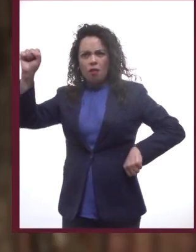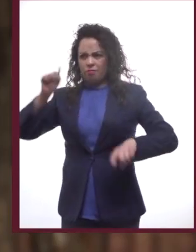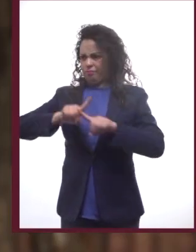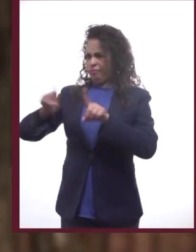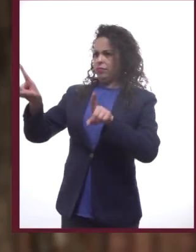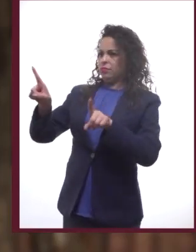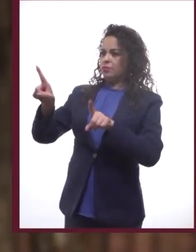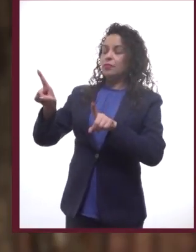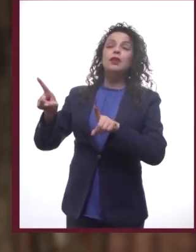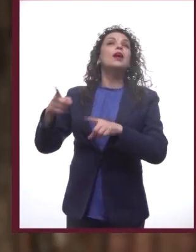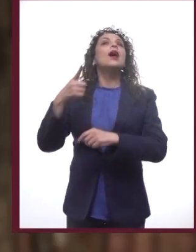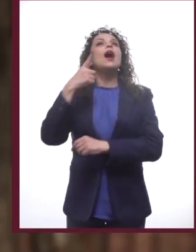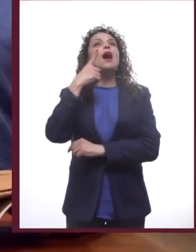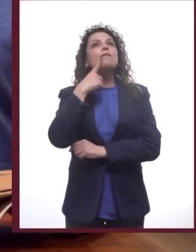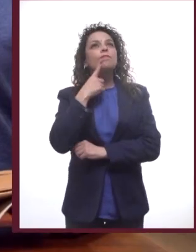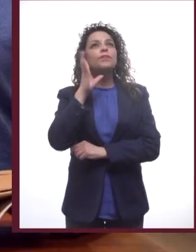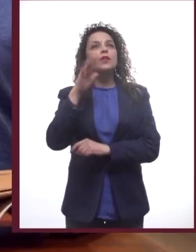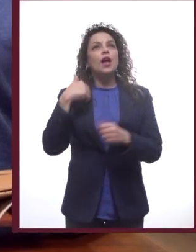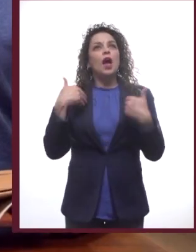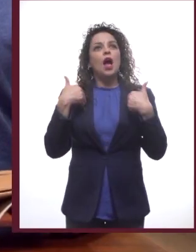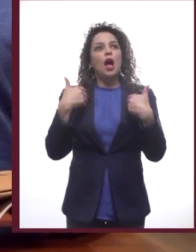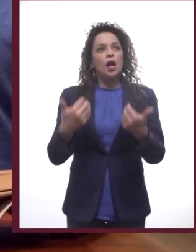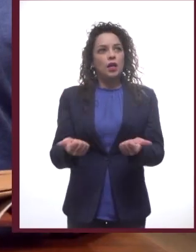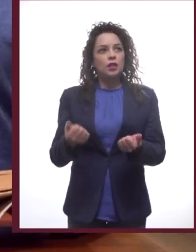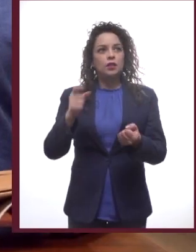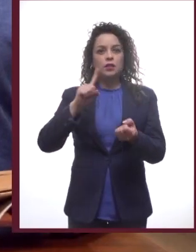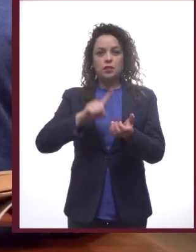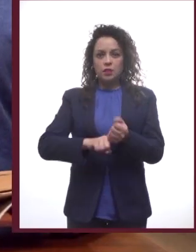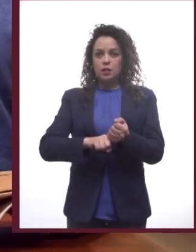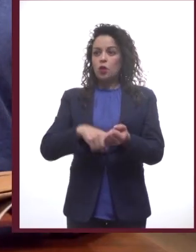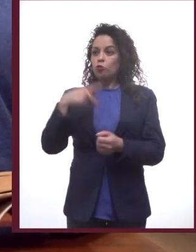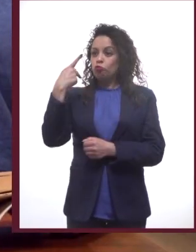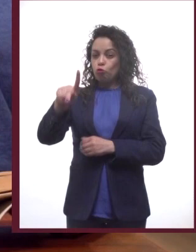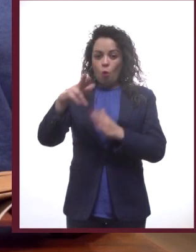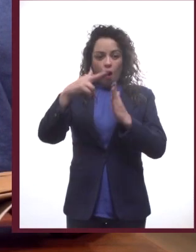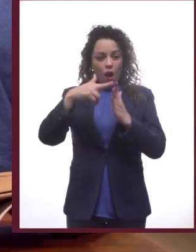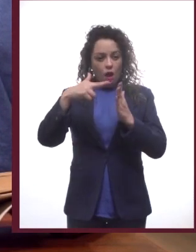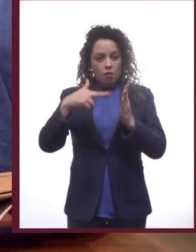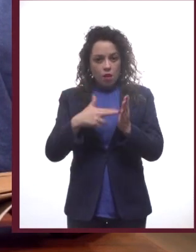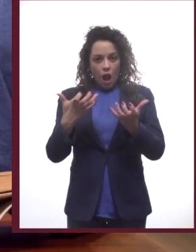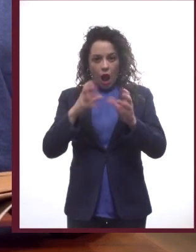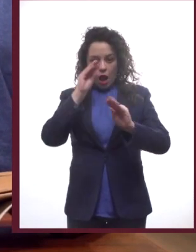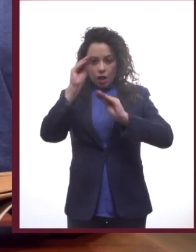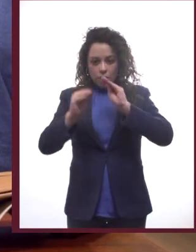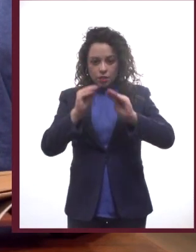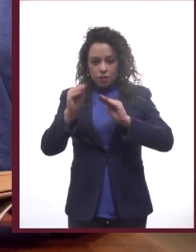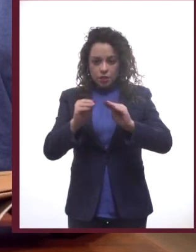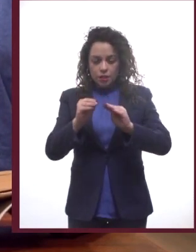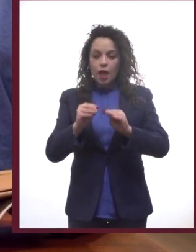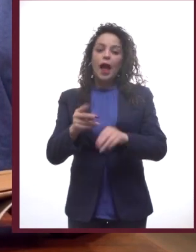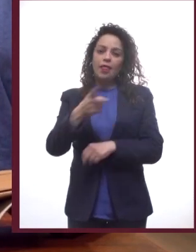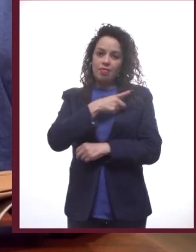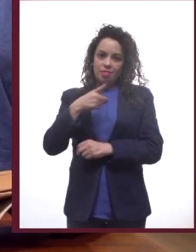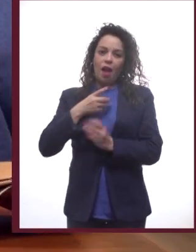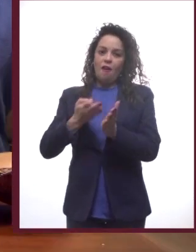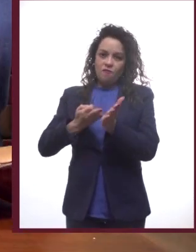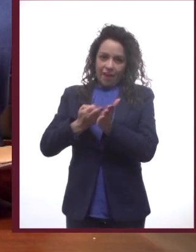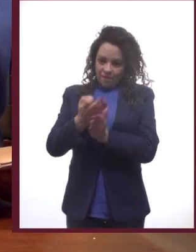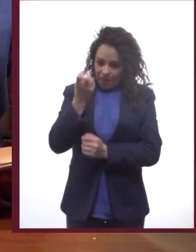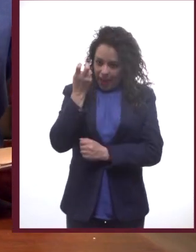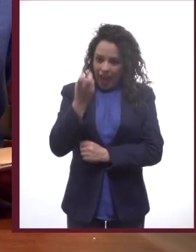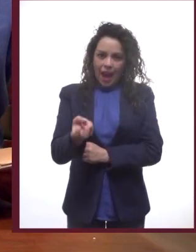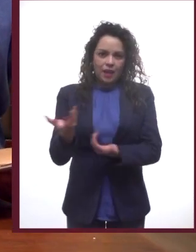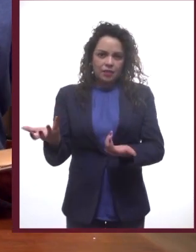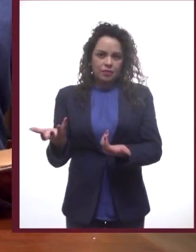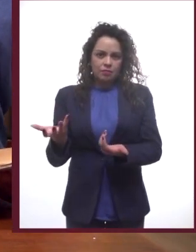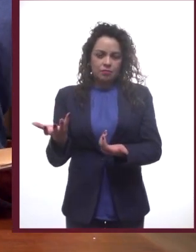Ya voy entendiendo. Si construye un mundo con sus propias reglas, lo ideal es ser fiel a ellas. Si no,